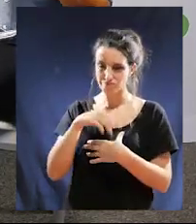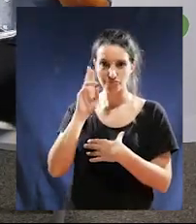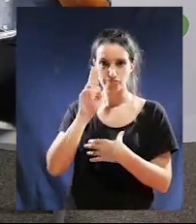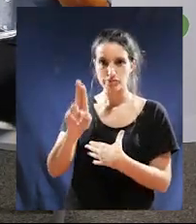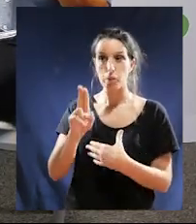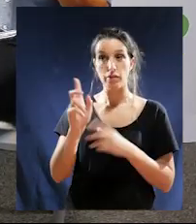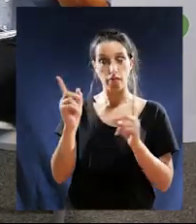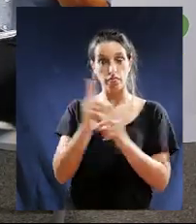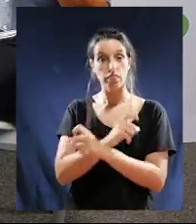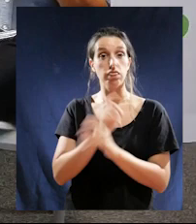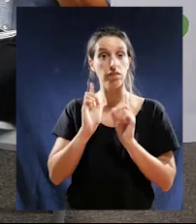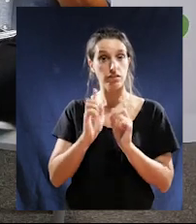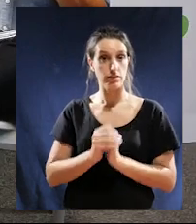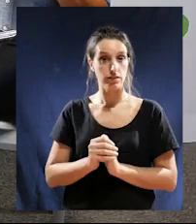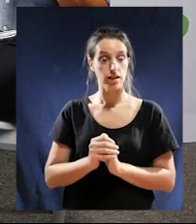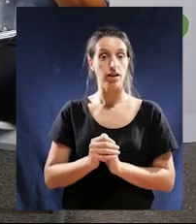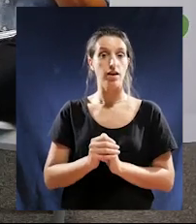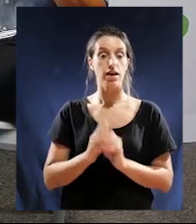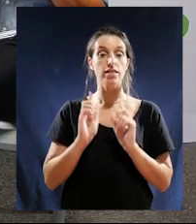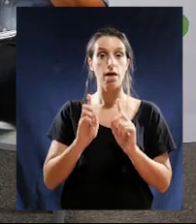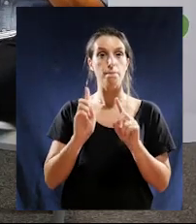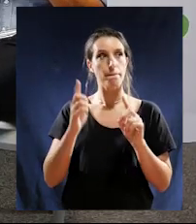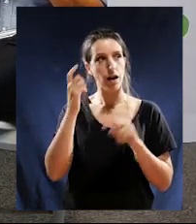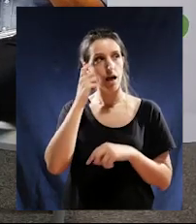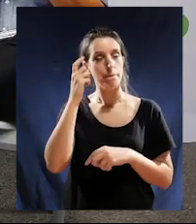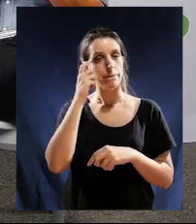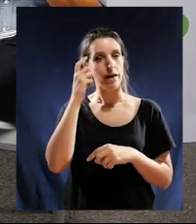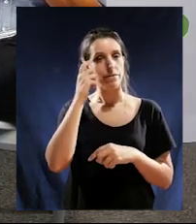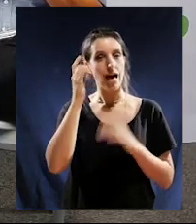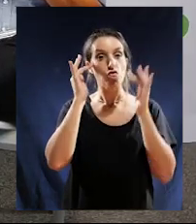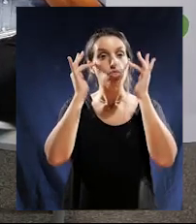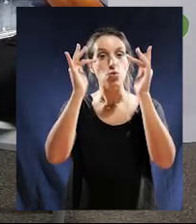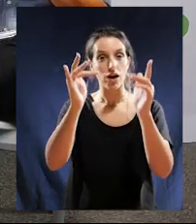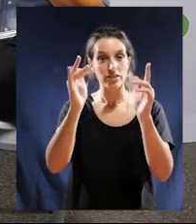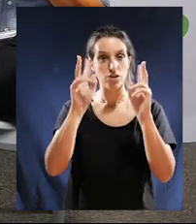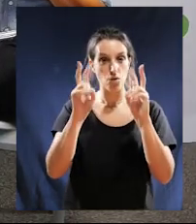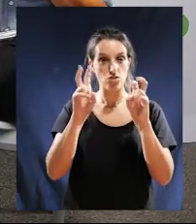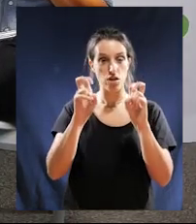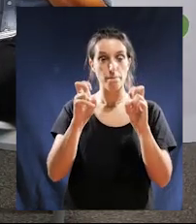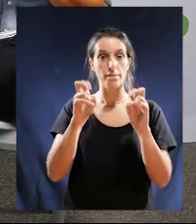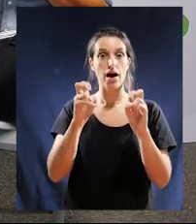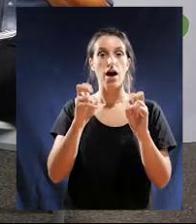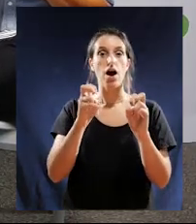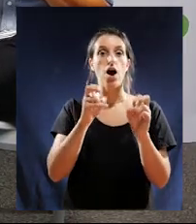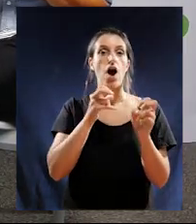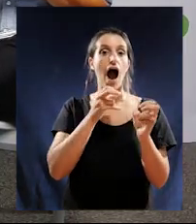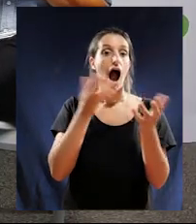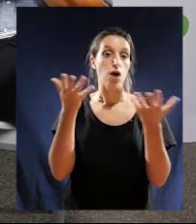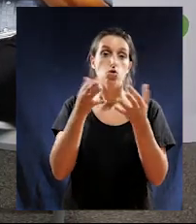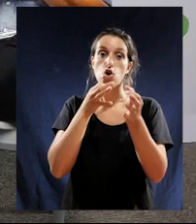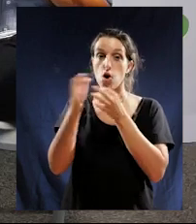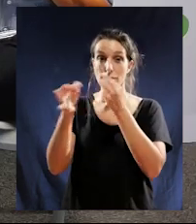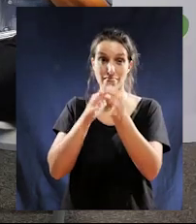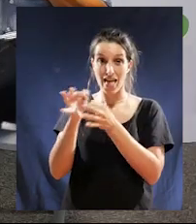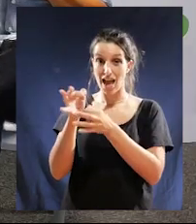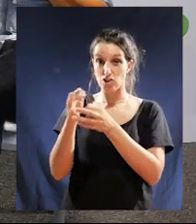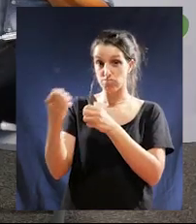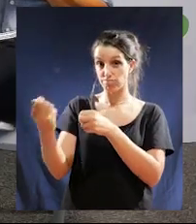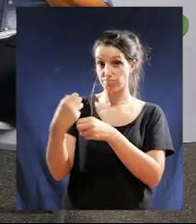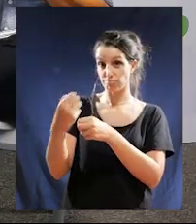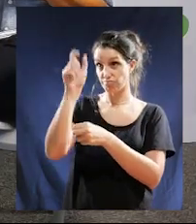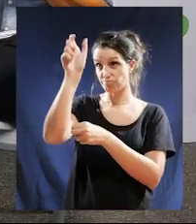y un aspecto tan central para pensar lo educativo. Compartirte algunos comentarios.